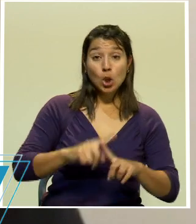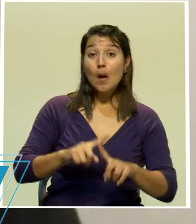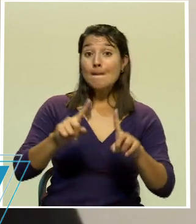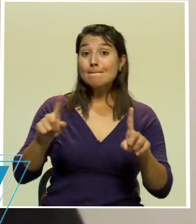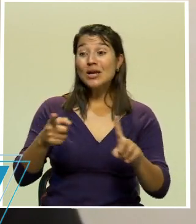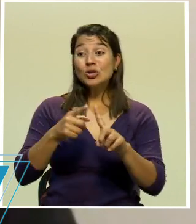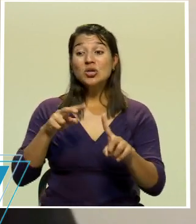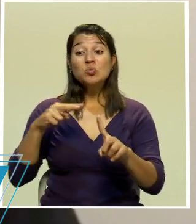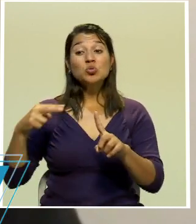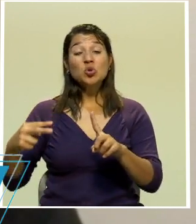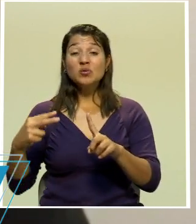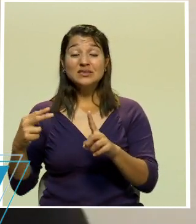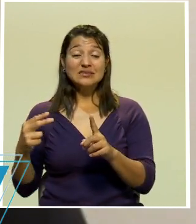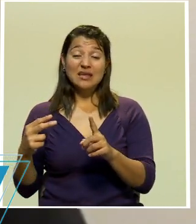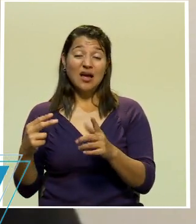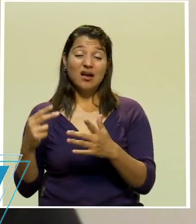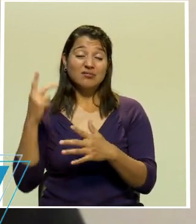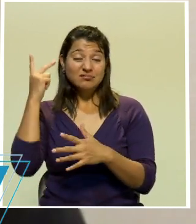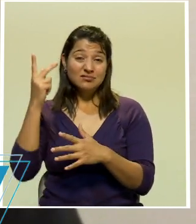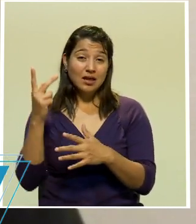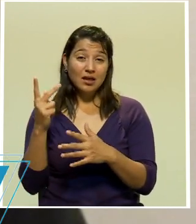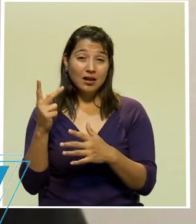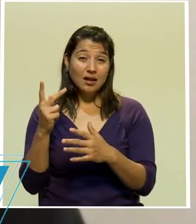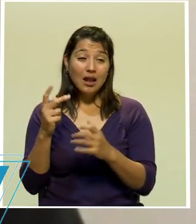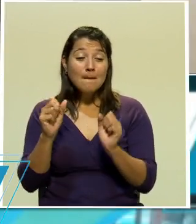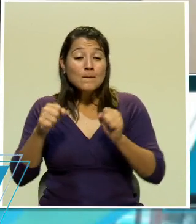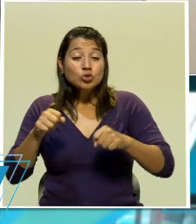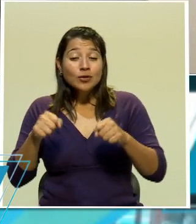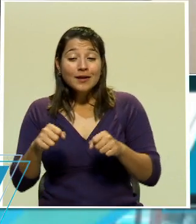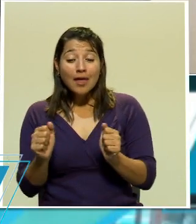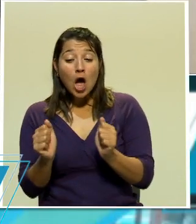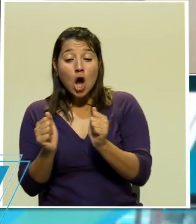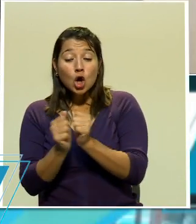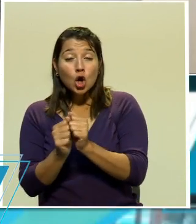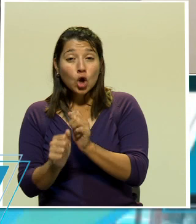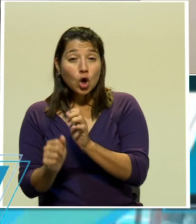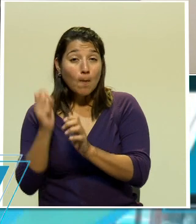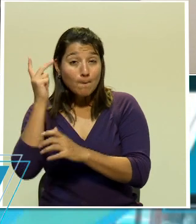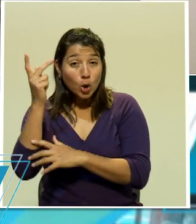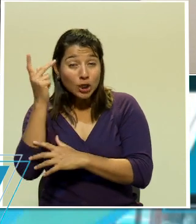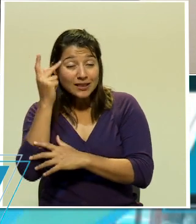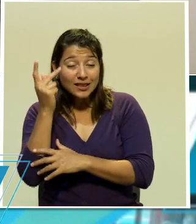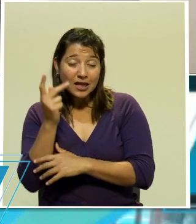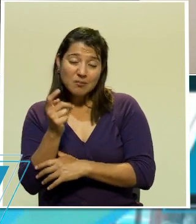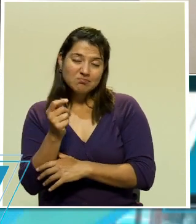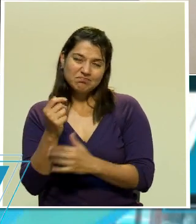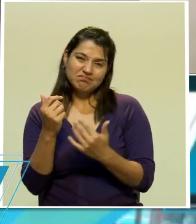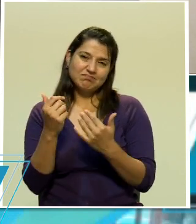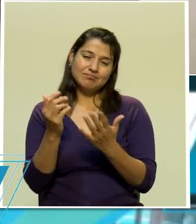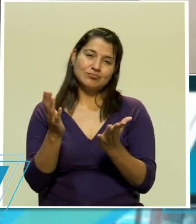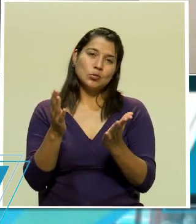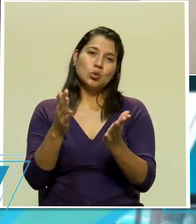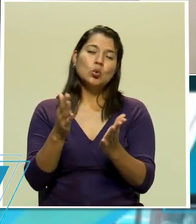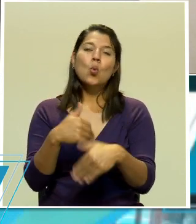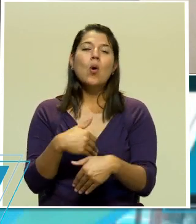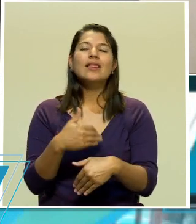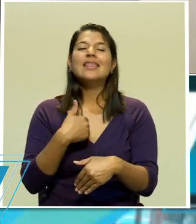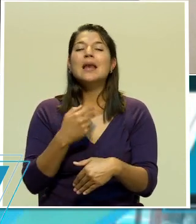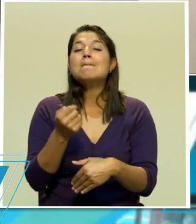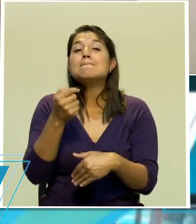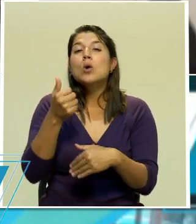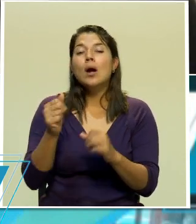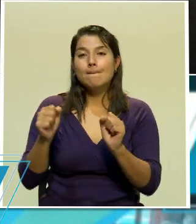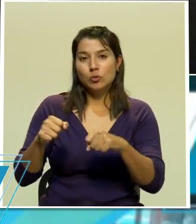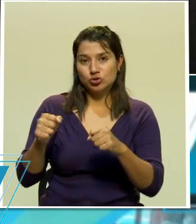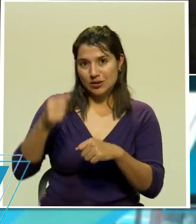las políticas públicas, el espacio que él tiene va a ser muy limitado. Sí, no nos olvidemos, Alfonso, que Trump